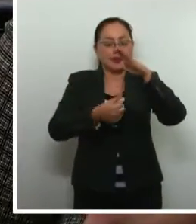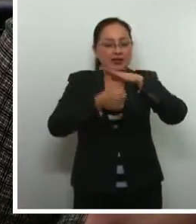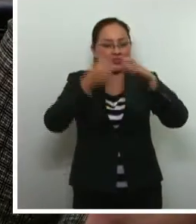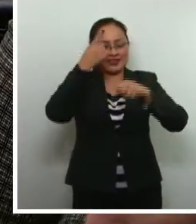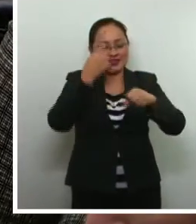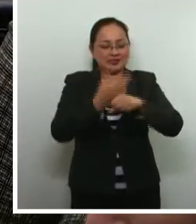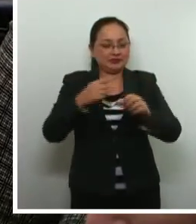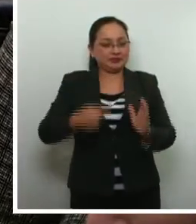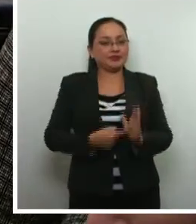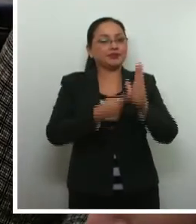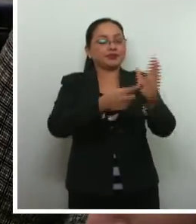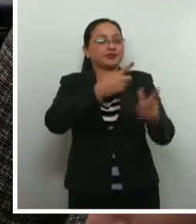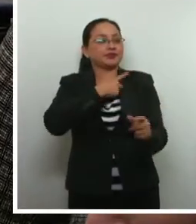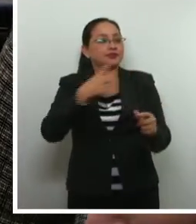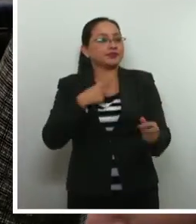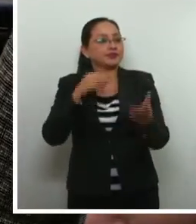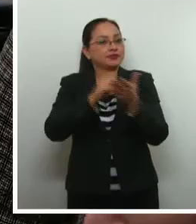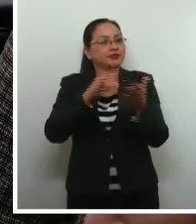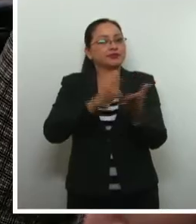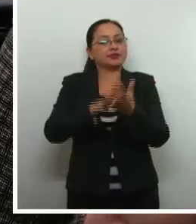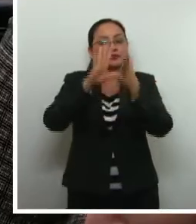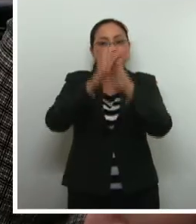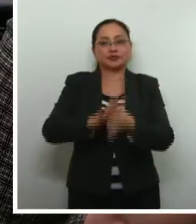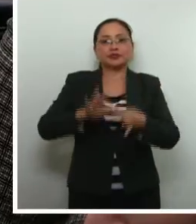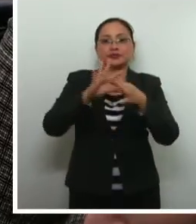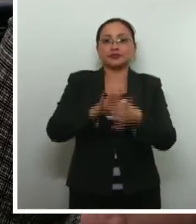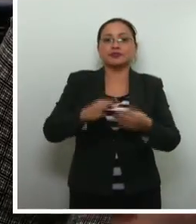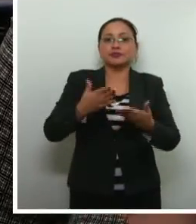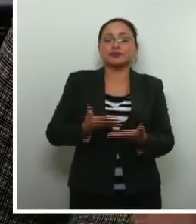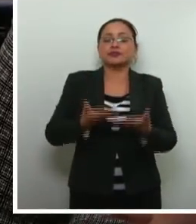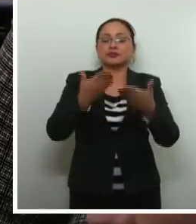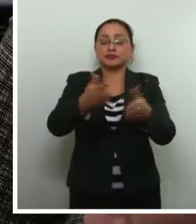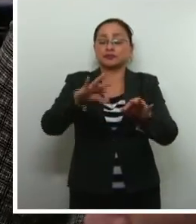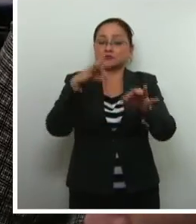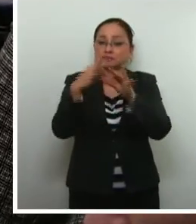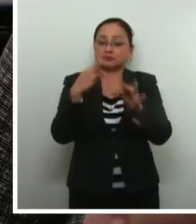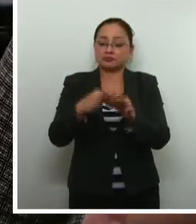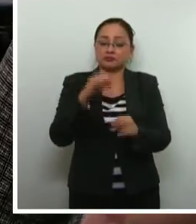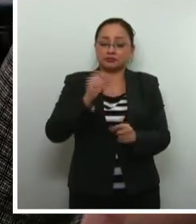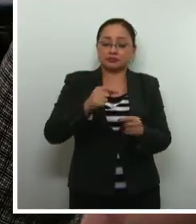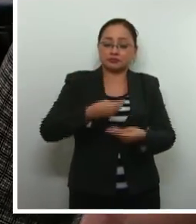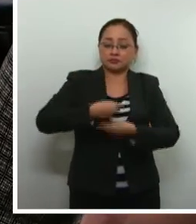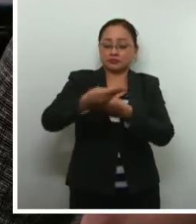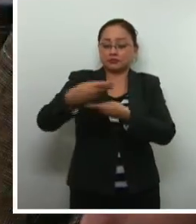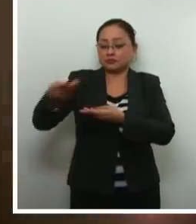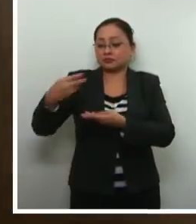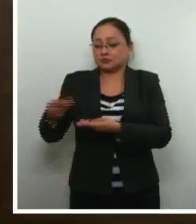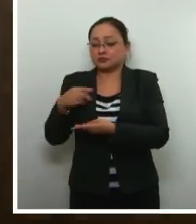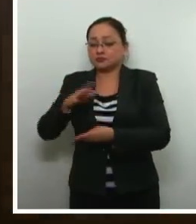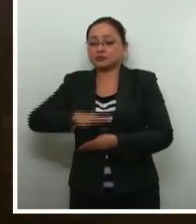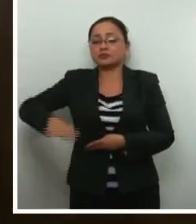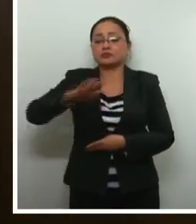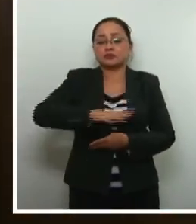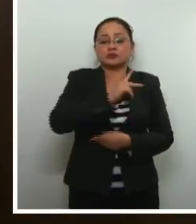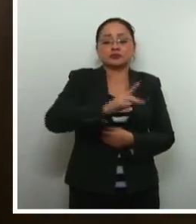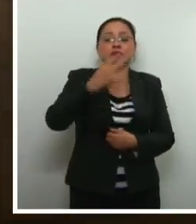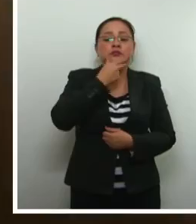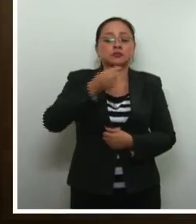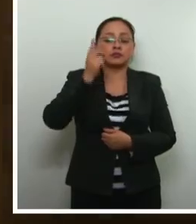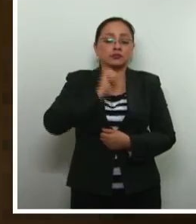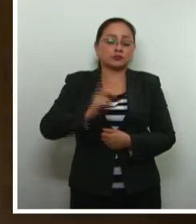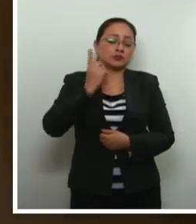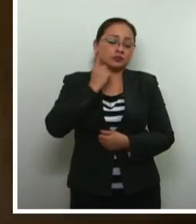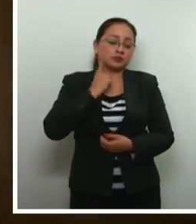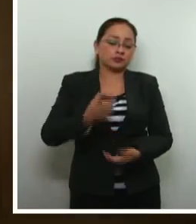cual garantizará que se pueda la misma ser difundida con amplitud entre las y los integrantes de la